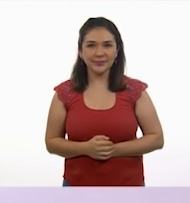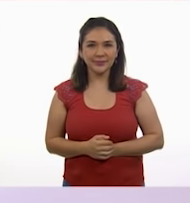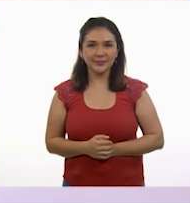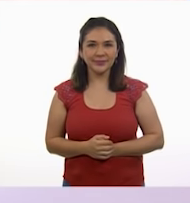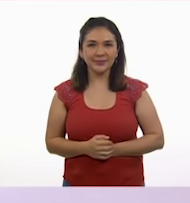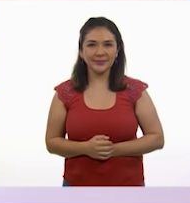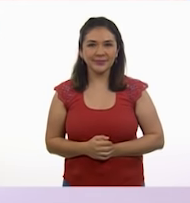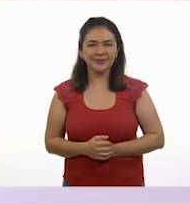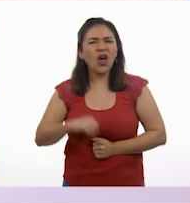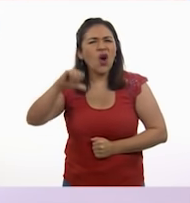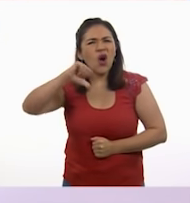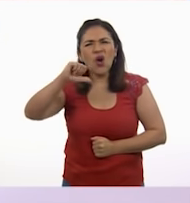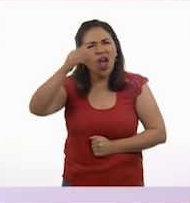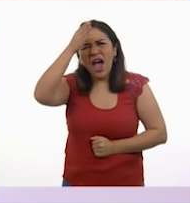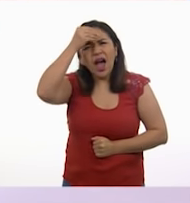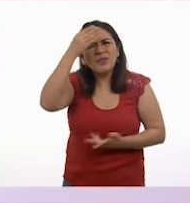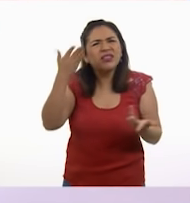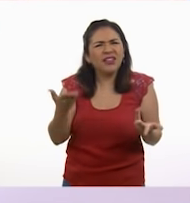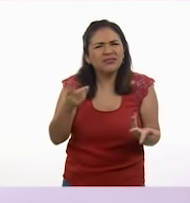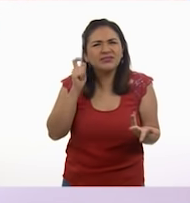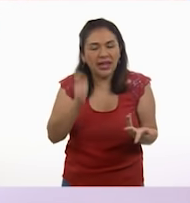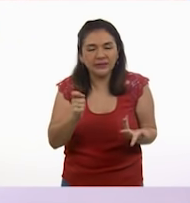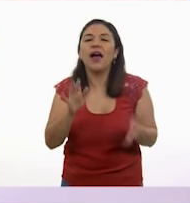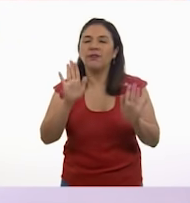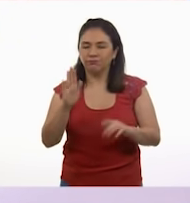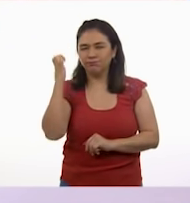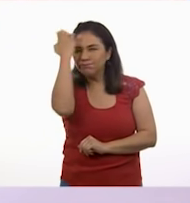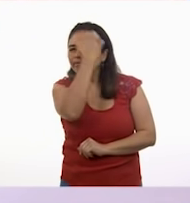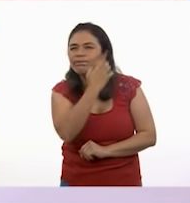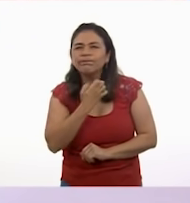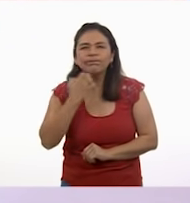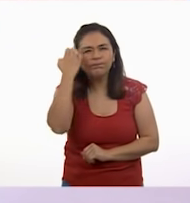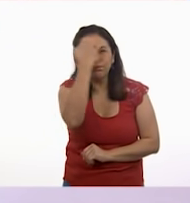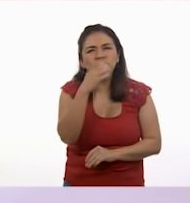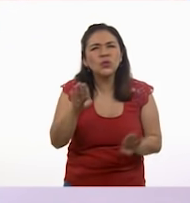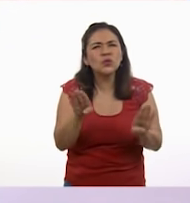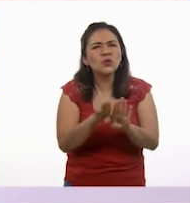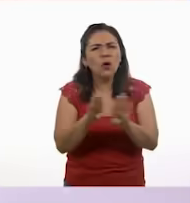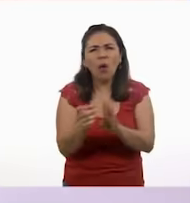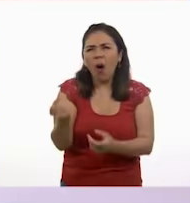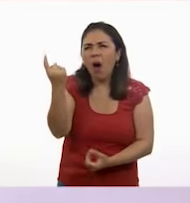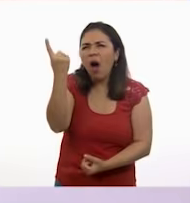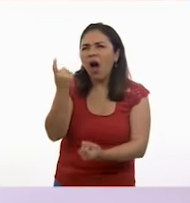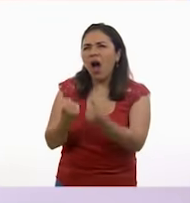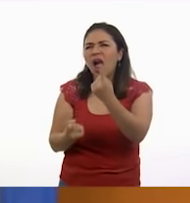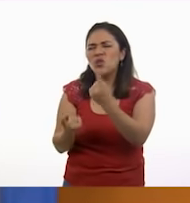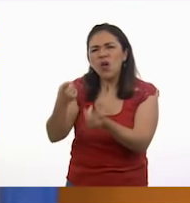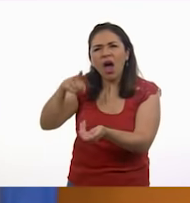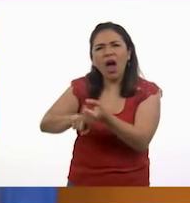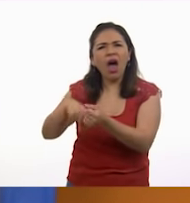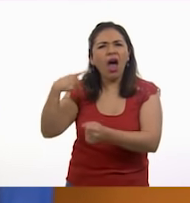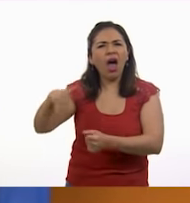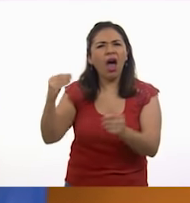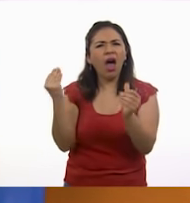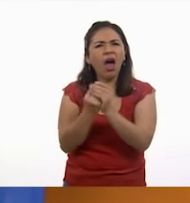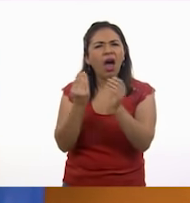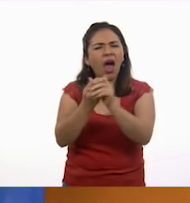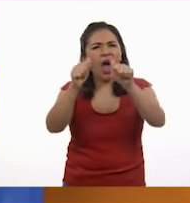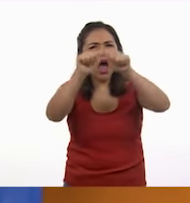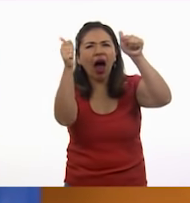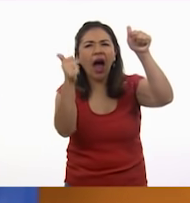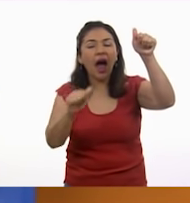así que vamos a aprender el día de hoy vamos a explorar algunas representaciones artísticas producidas